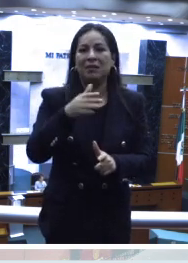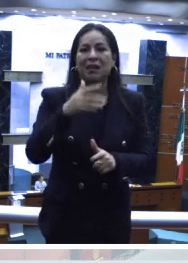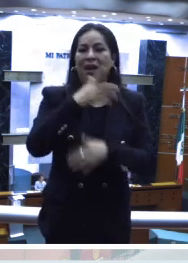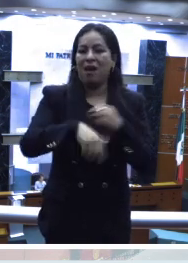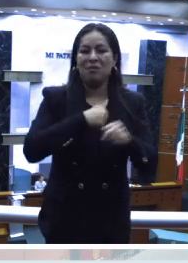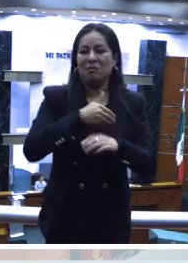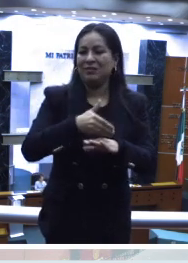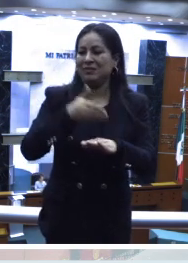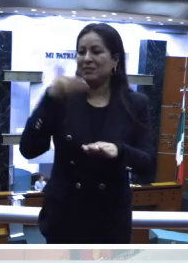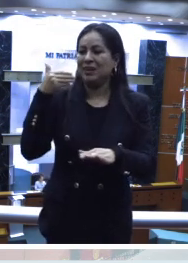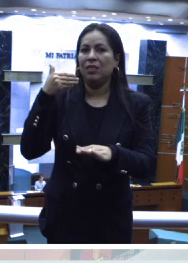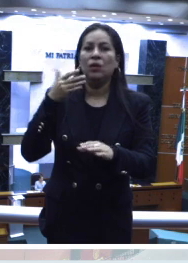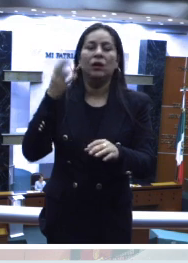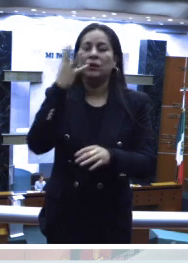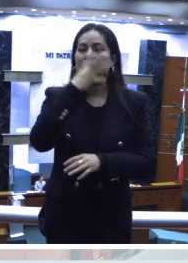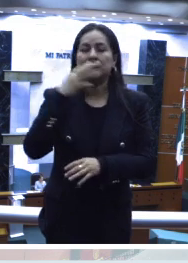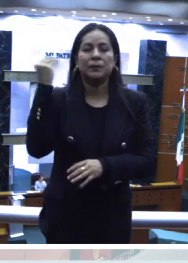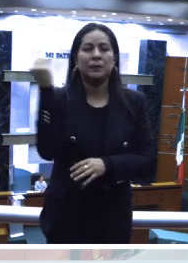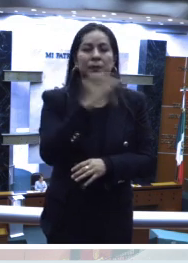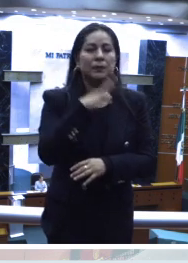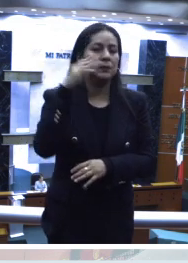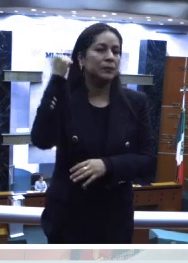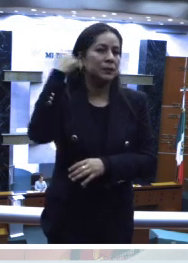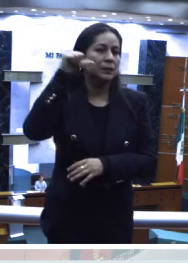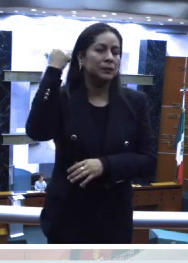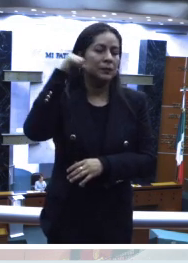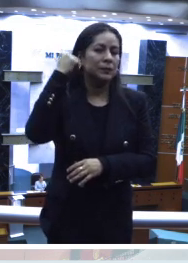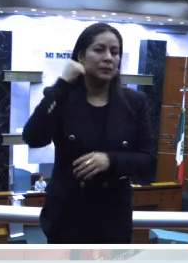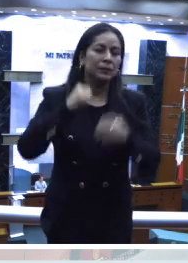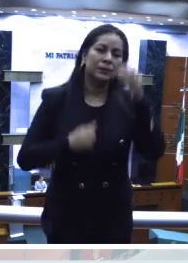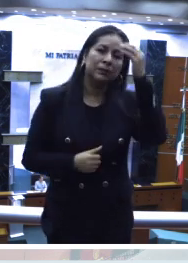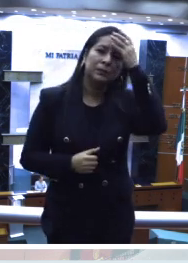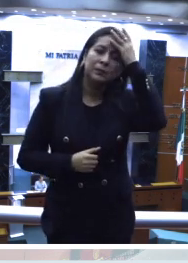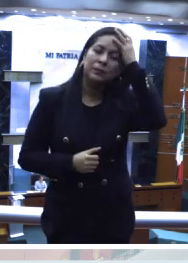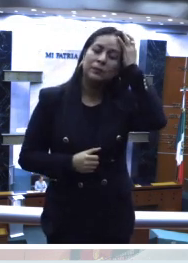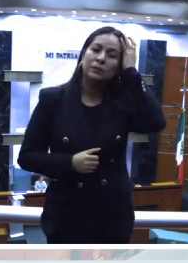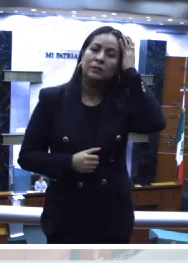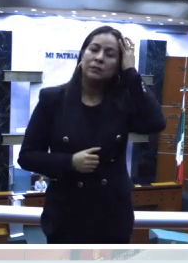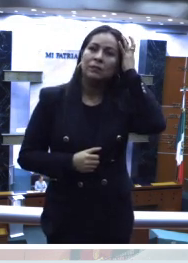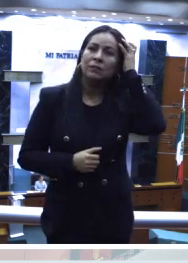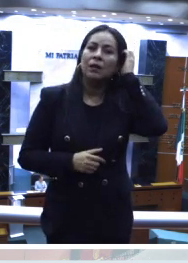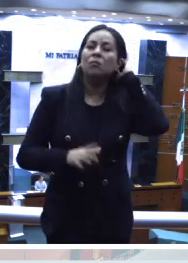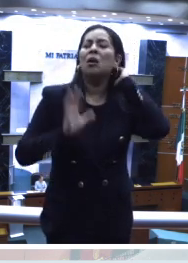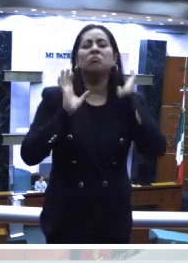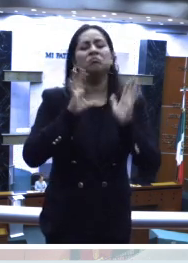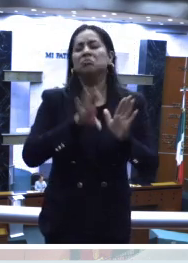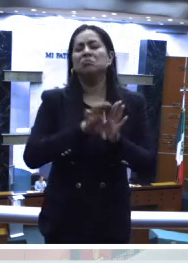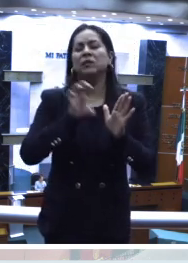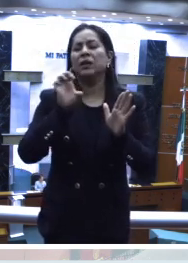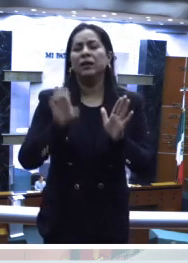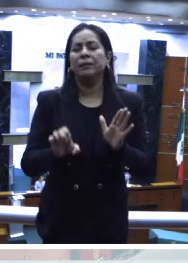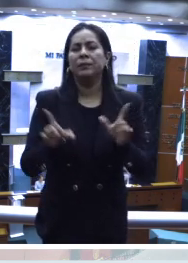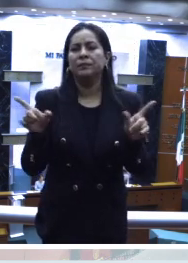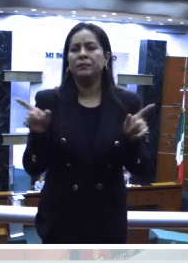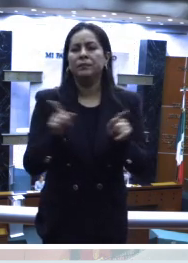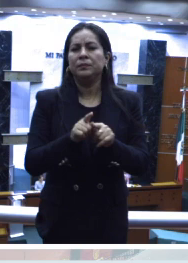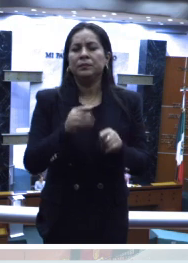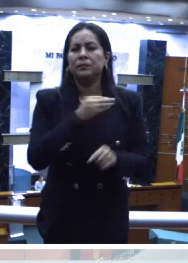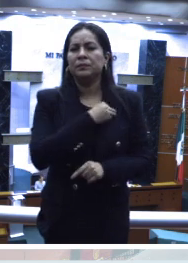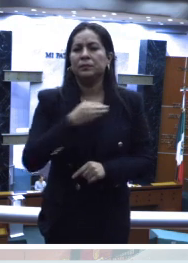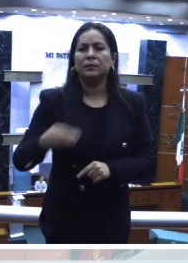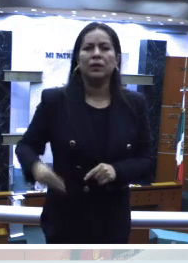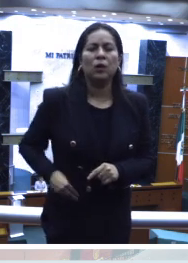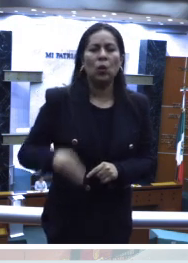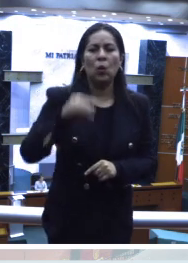pasado en nuestro bello puerto de Acapulco por citar un ejemplo en el municipio